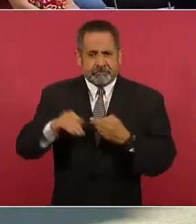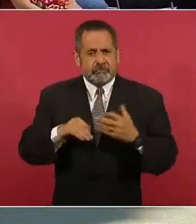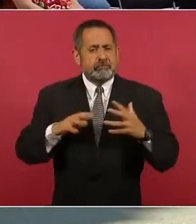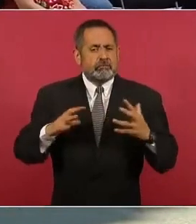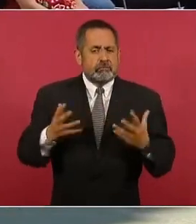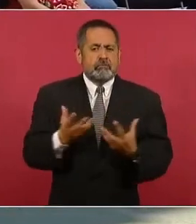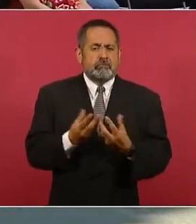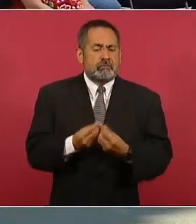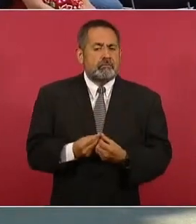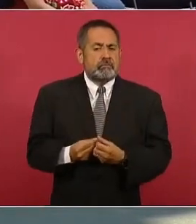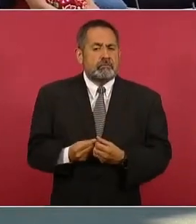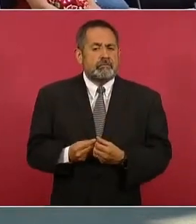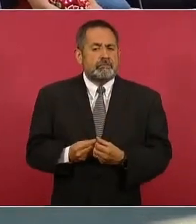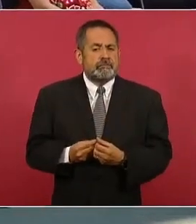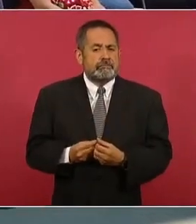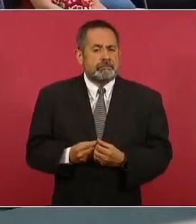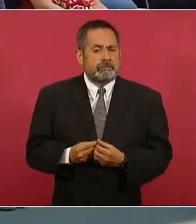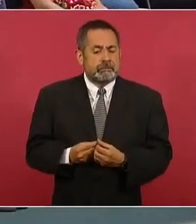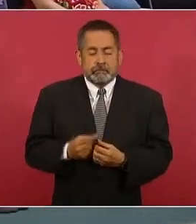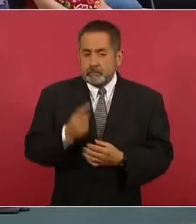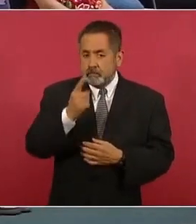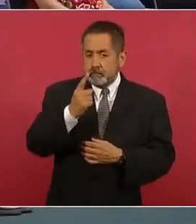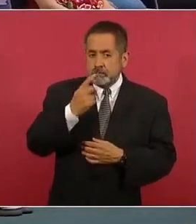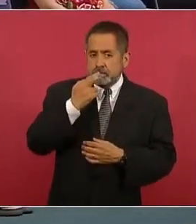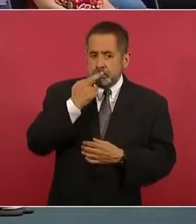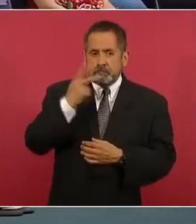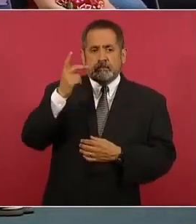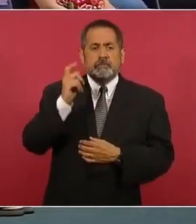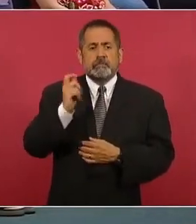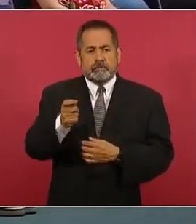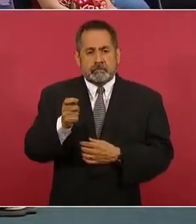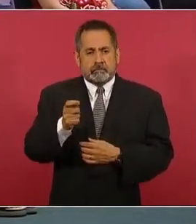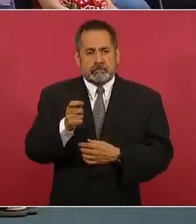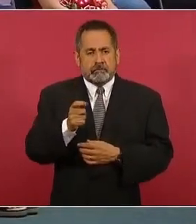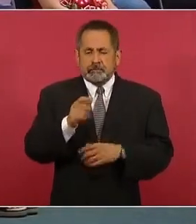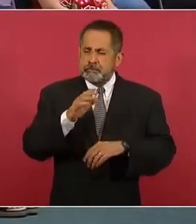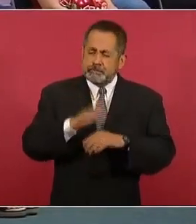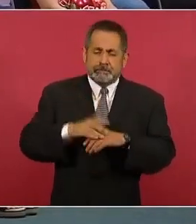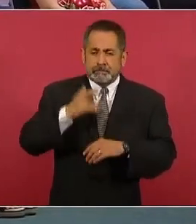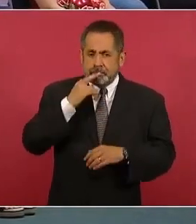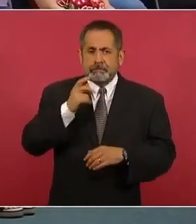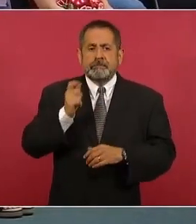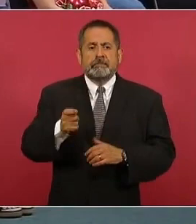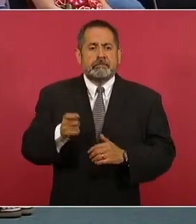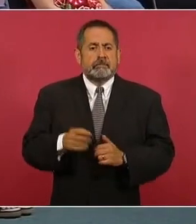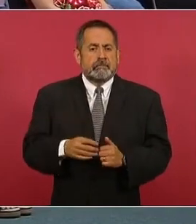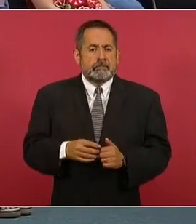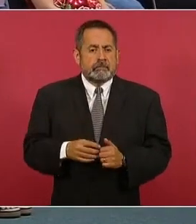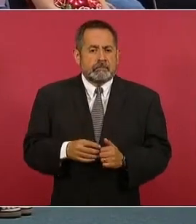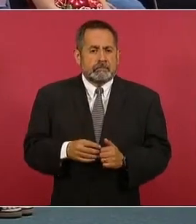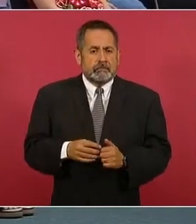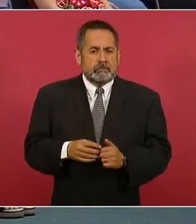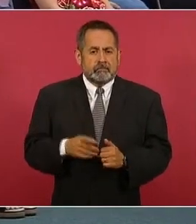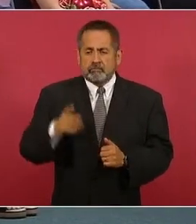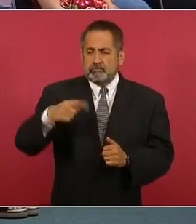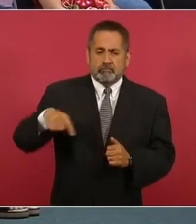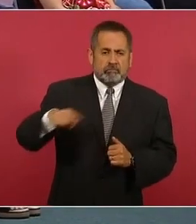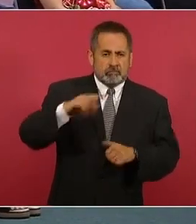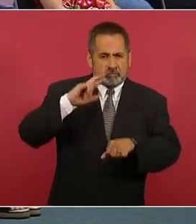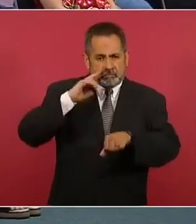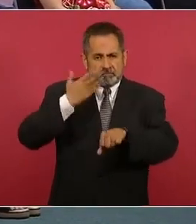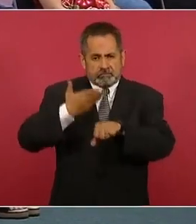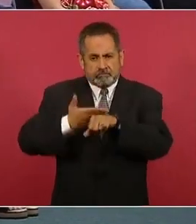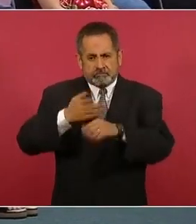juntos. Pero lo mejor, lo que más ayudó fue la actitud responsable